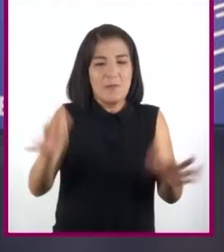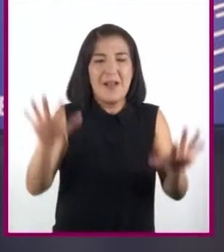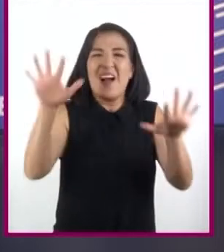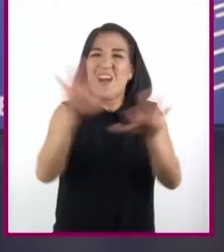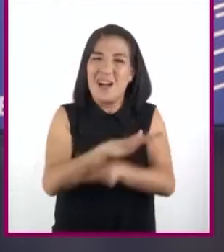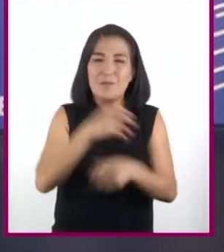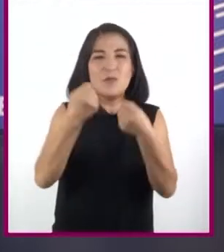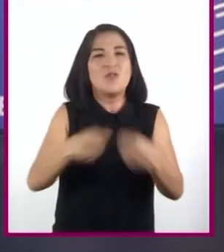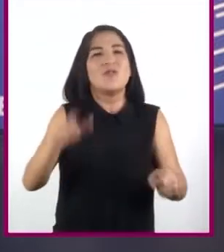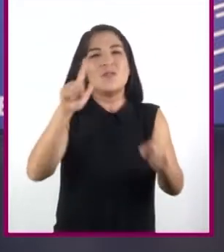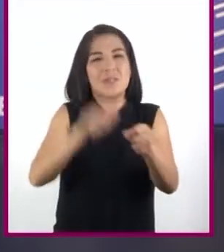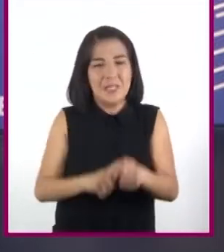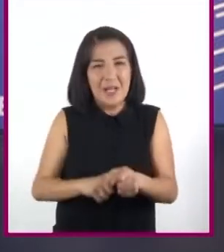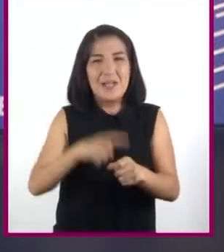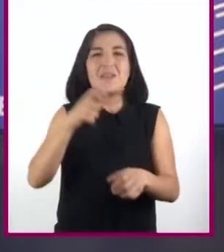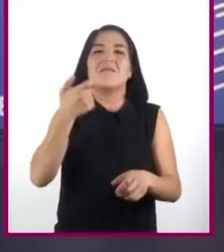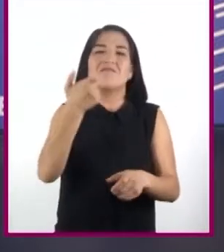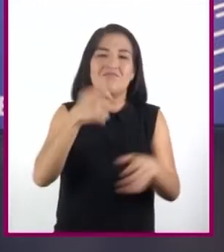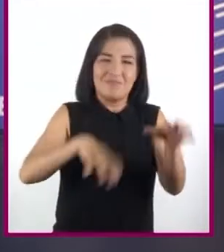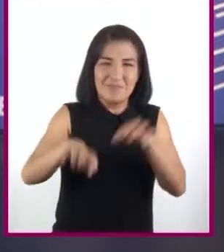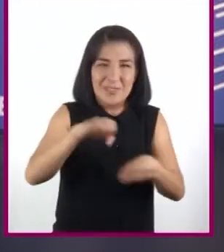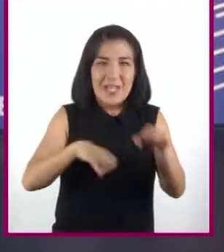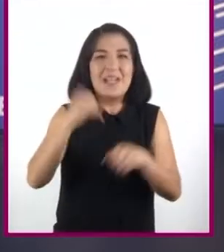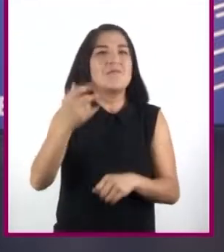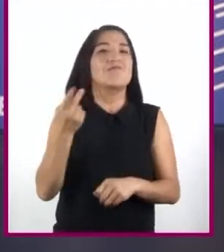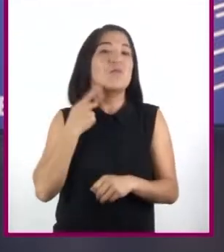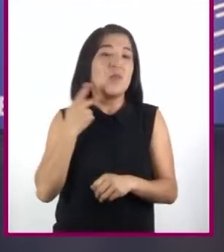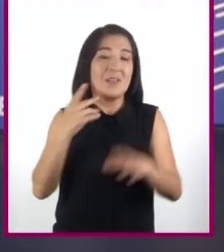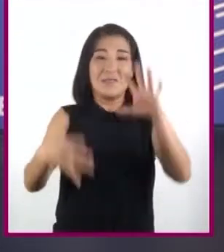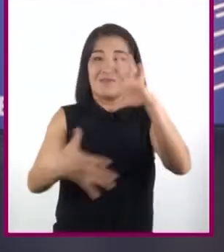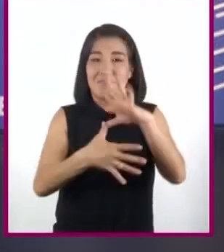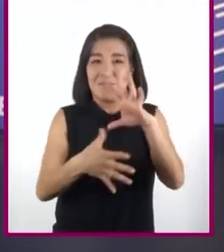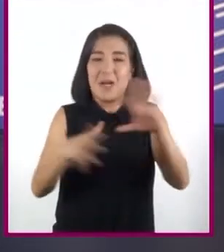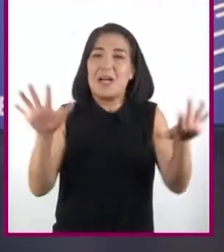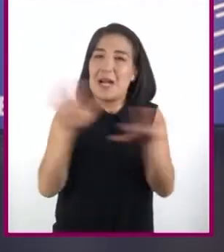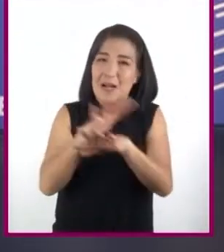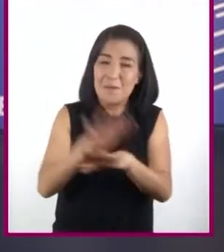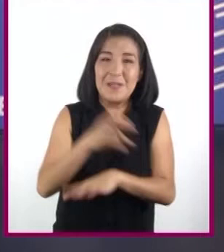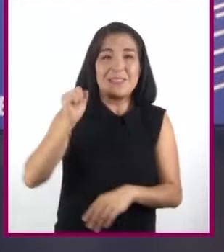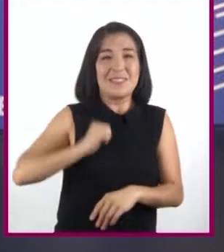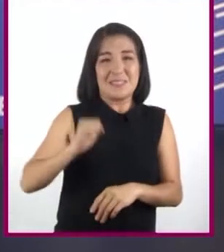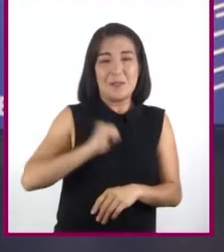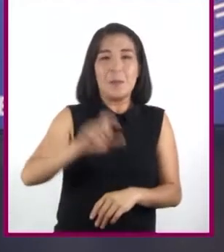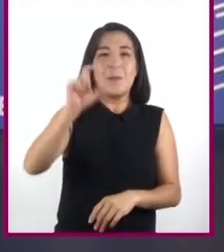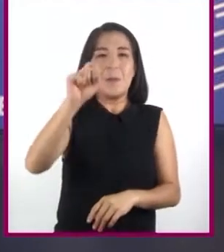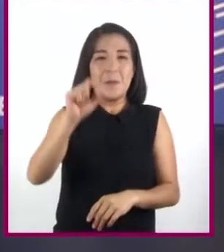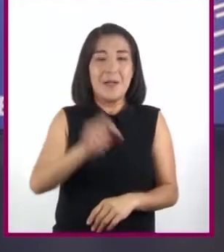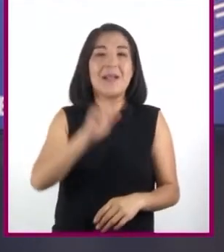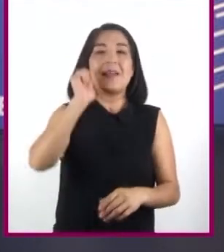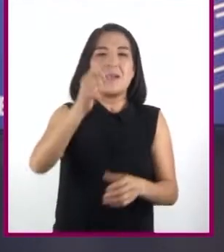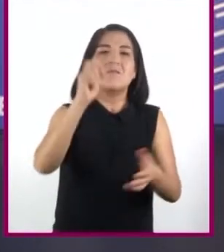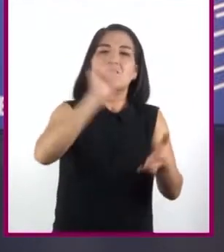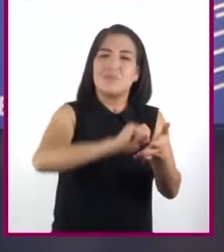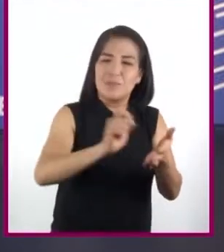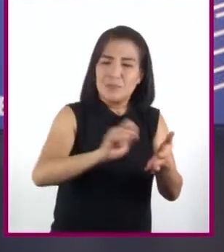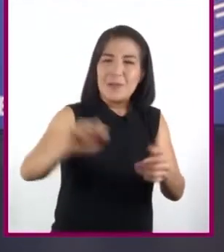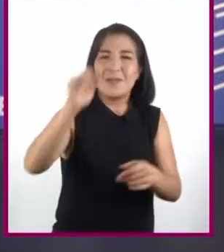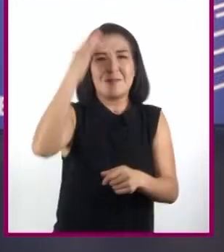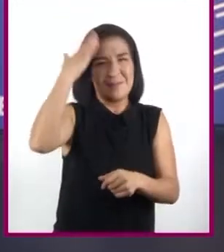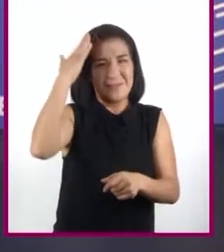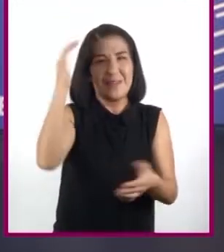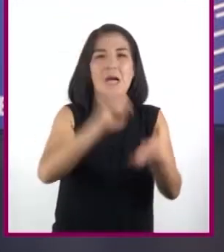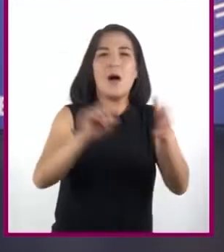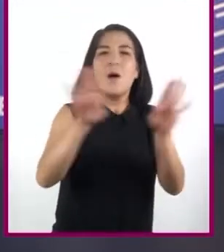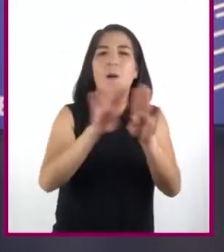sociales, económicos y políticos que vivía América Latina durante el siglo XX, los escritores reflejaron muchos